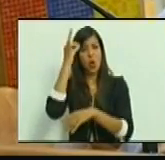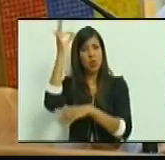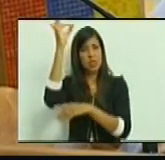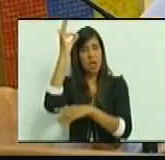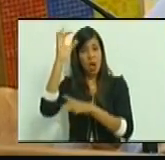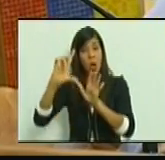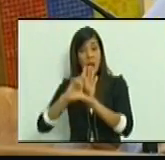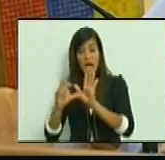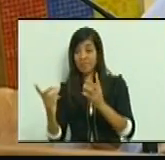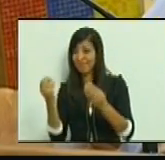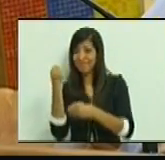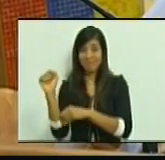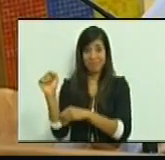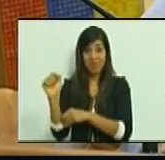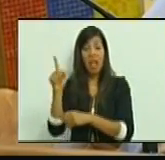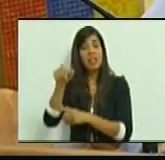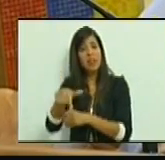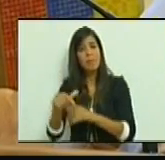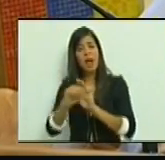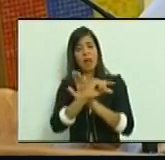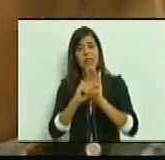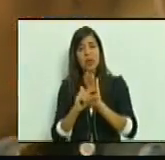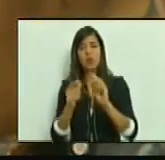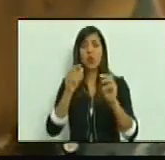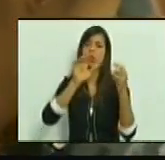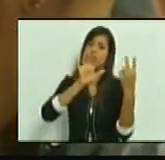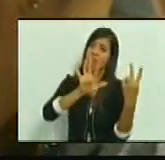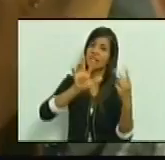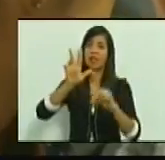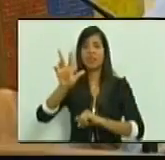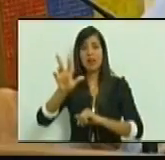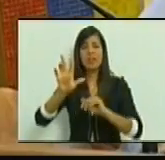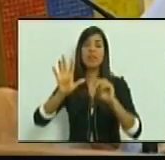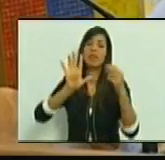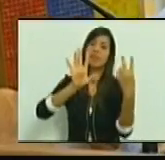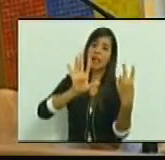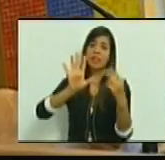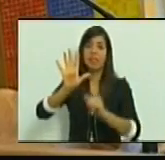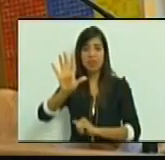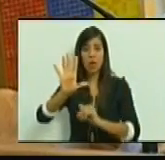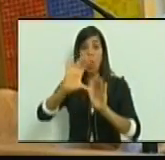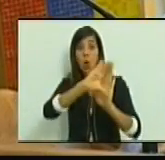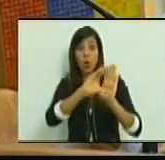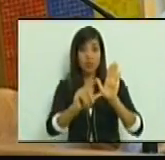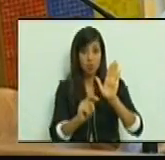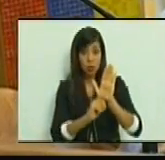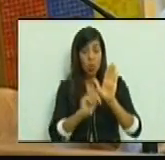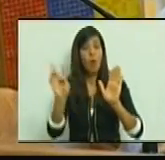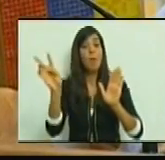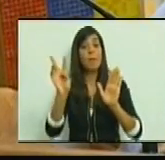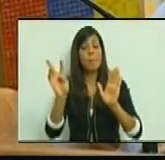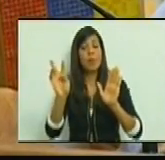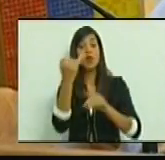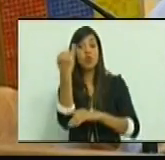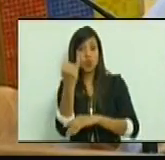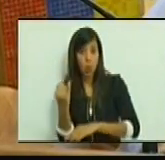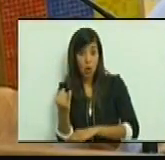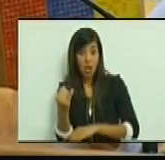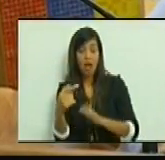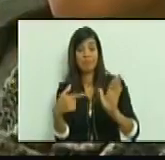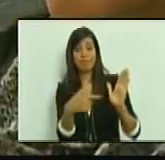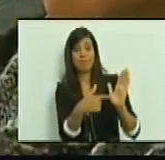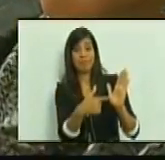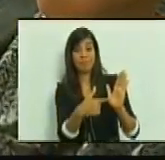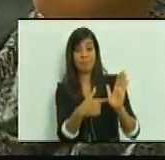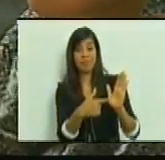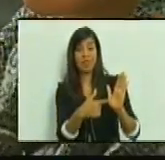en concordancia con lo dispuesto en los artículos 73 y 75 de la Constitución del Estado Zulia,